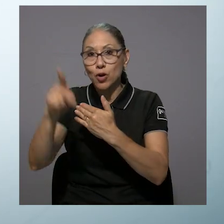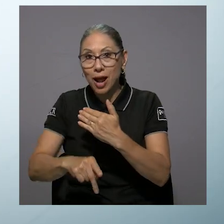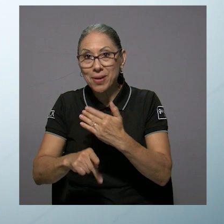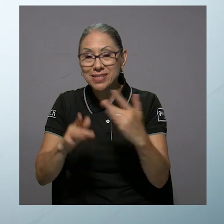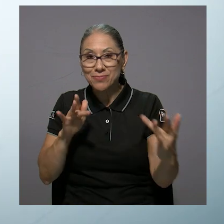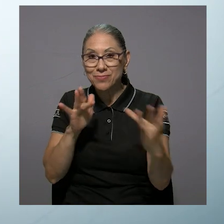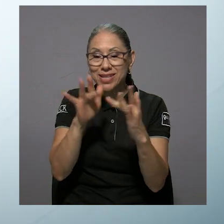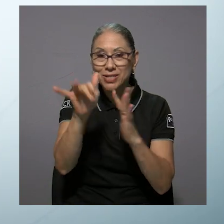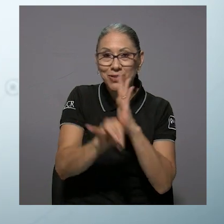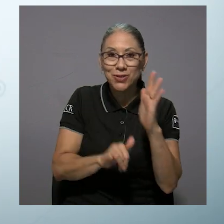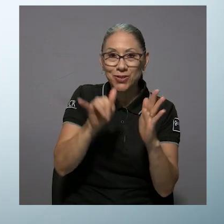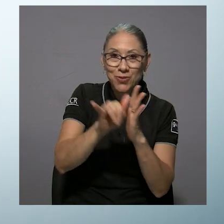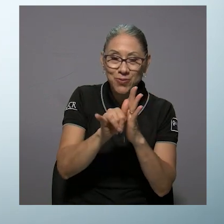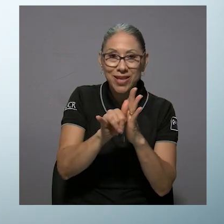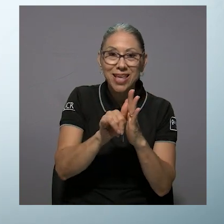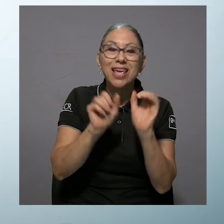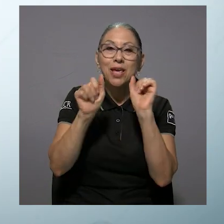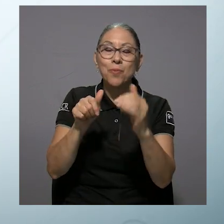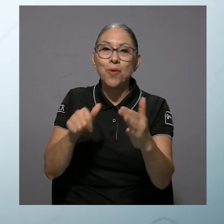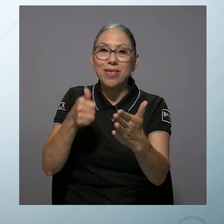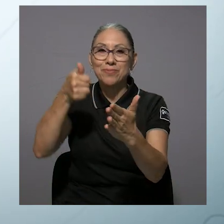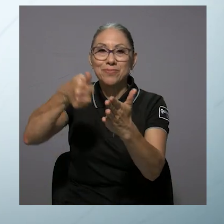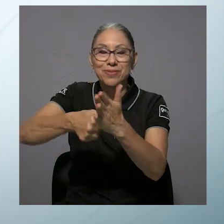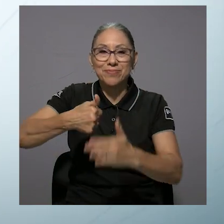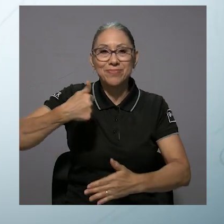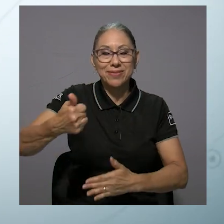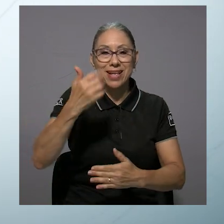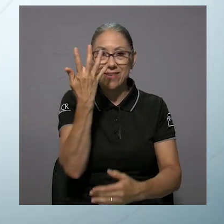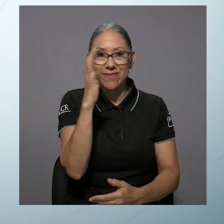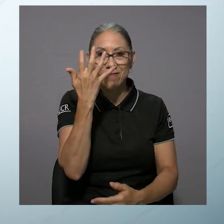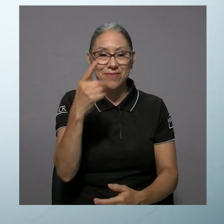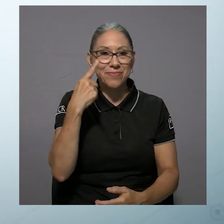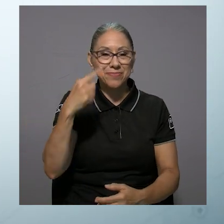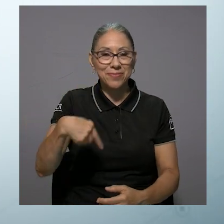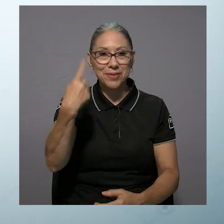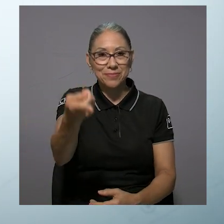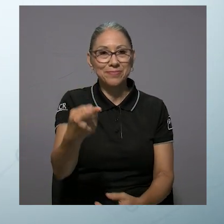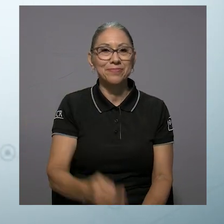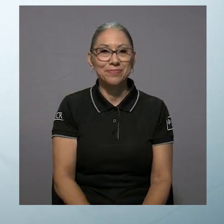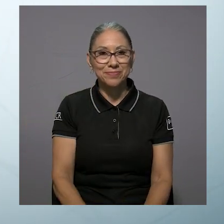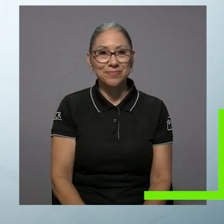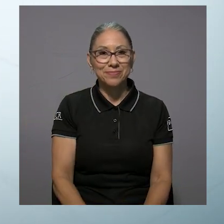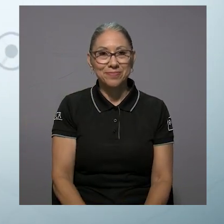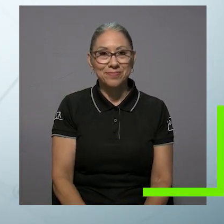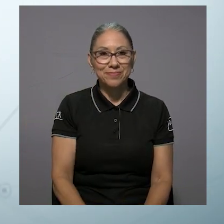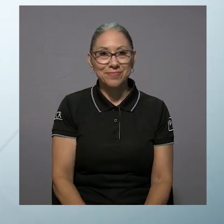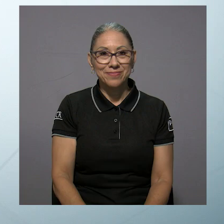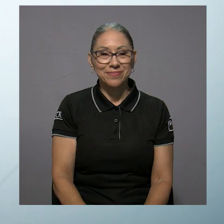programas en nuestro canal de YouTube y seguirnos en nuestra página de Facebook. Hasta la próxima.